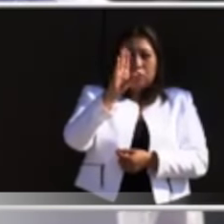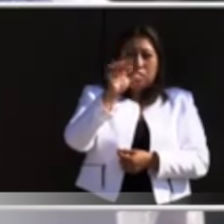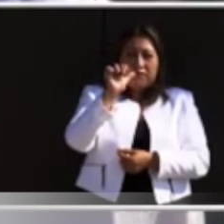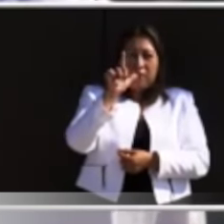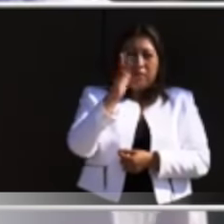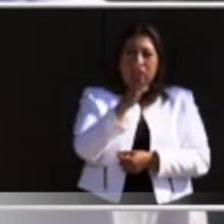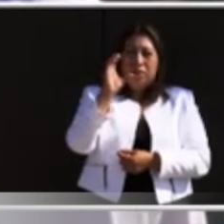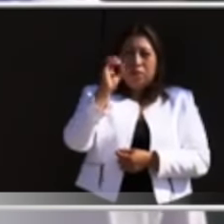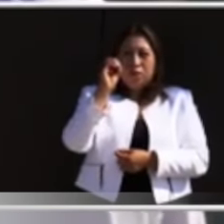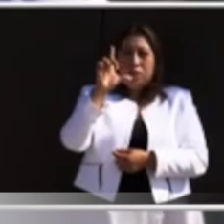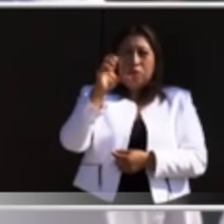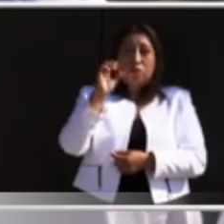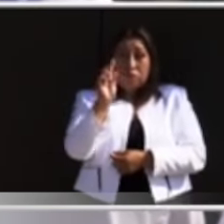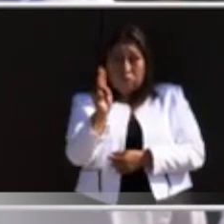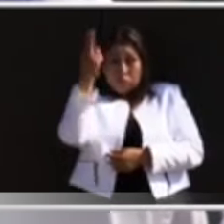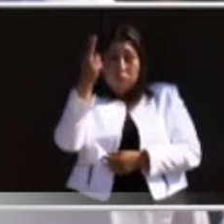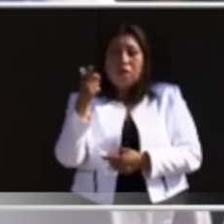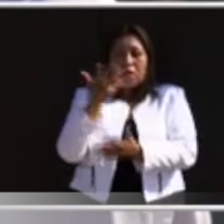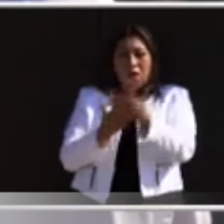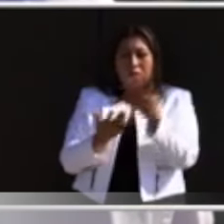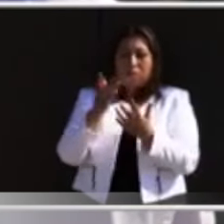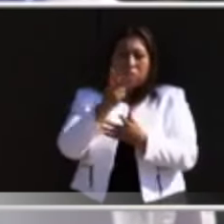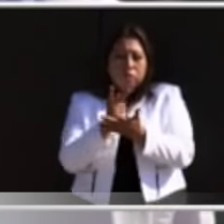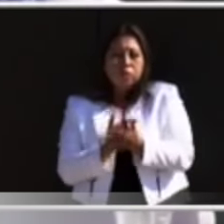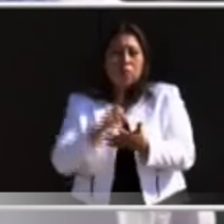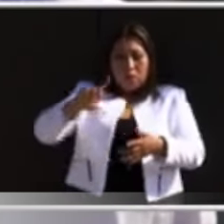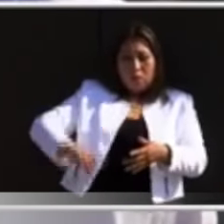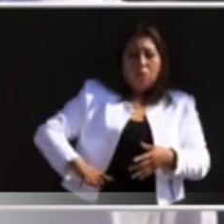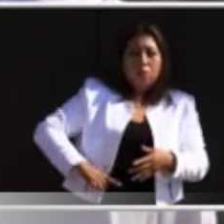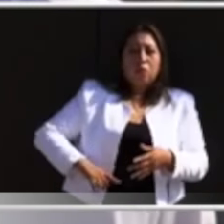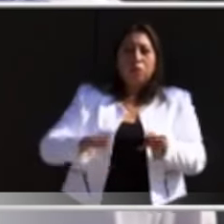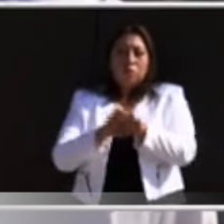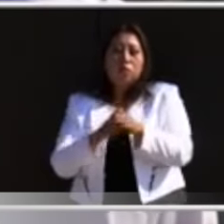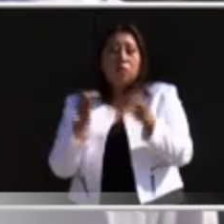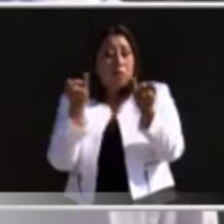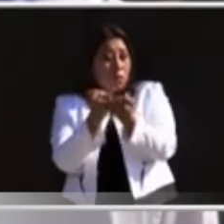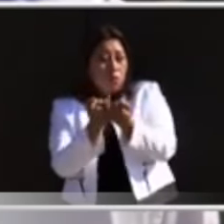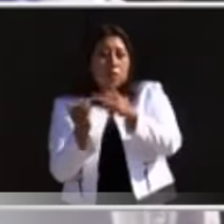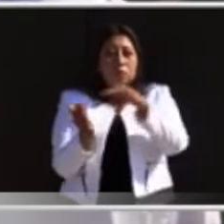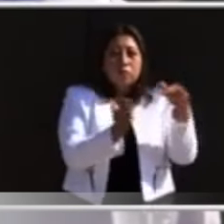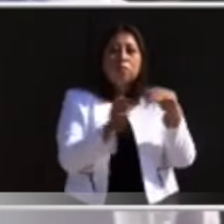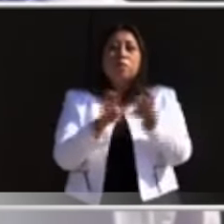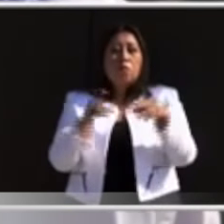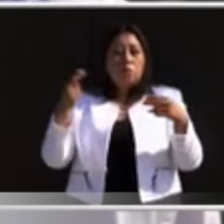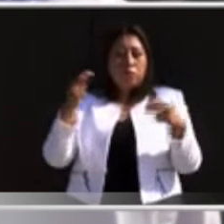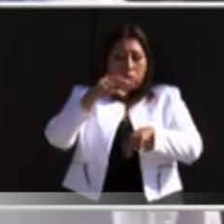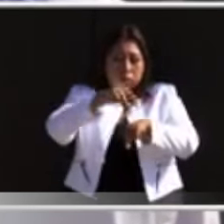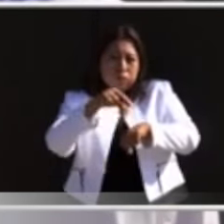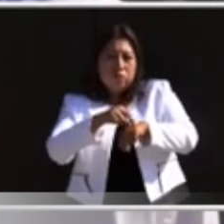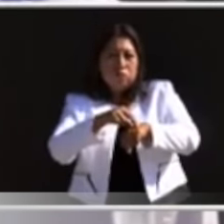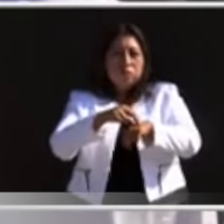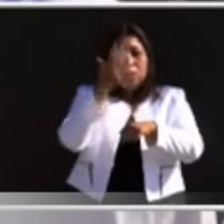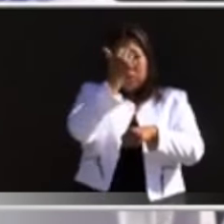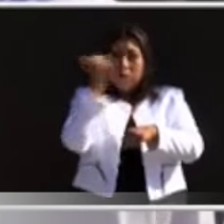Administración por el Instituto Tecnológico y de Estudios Superiores de Monterrey y doctor en Ciencias de la Administración por